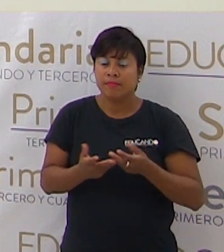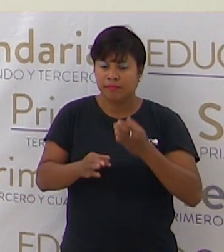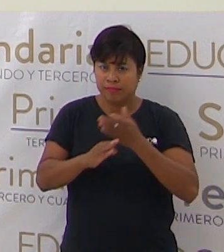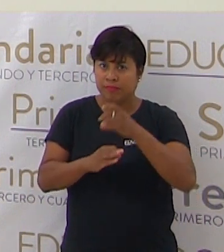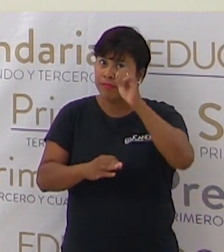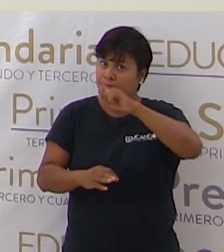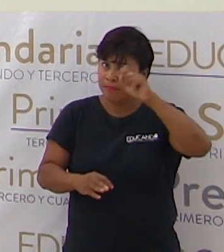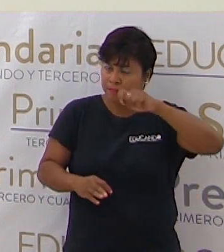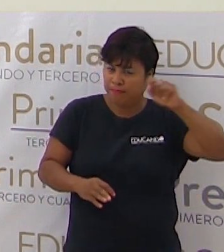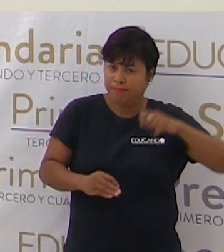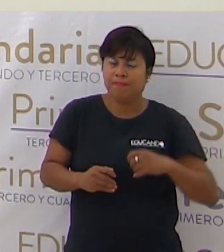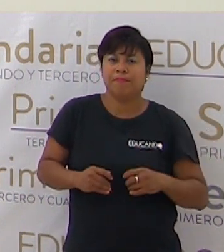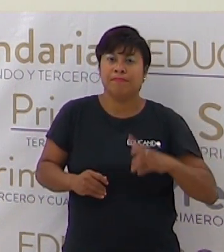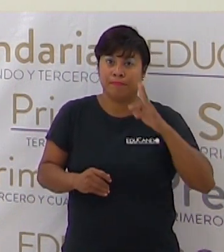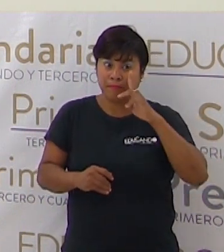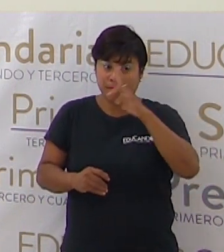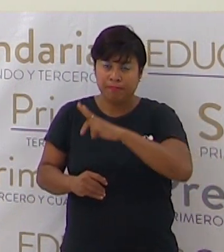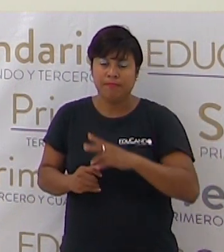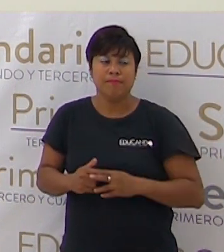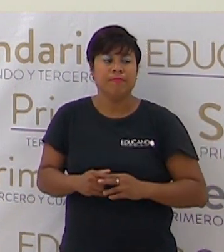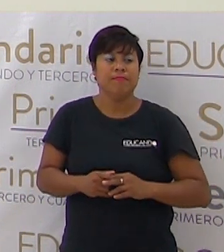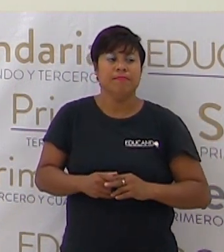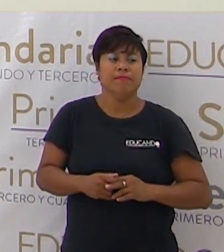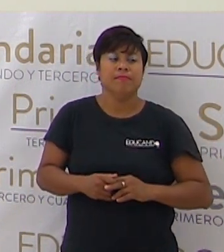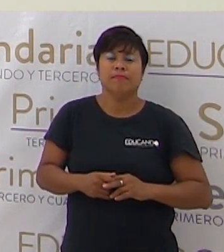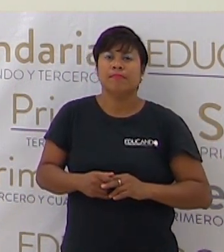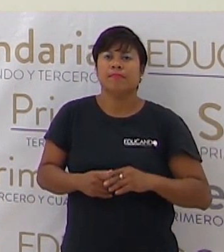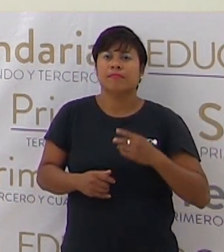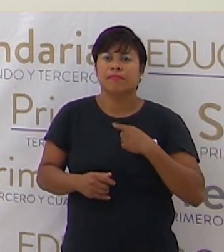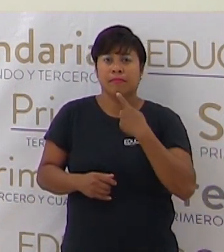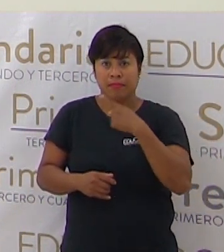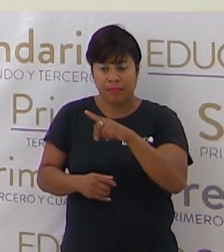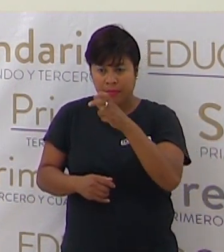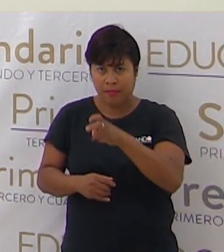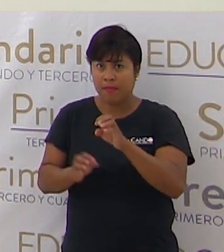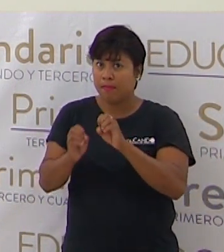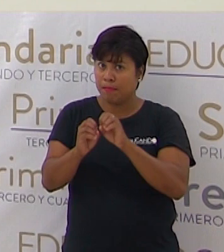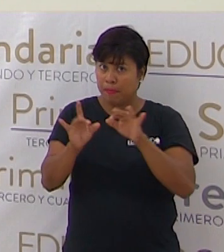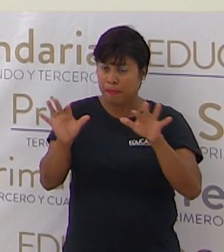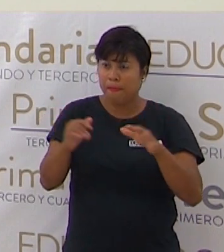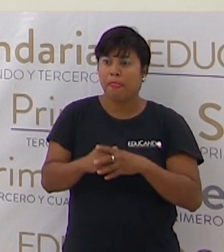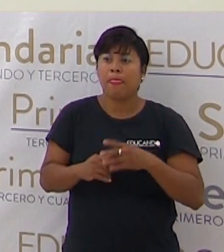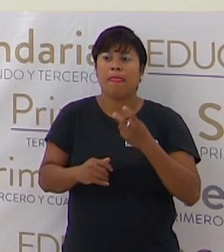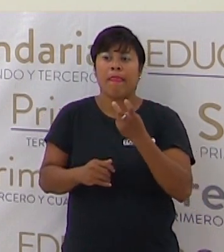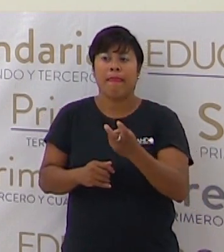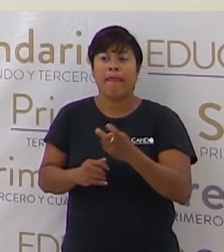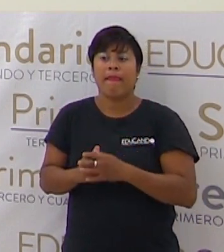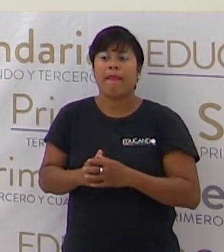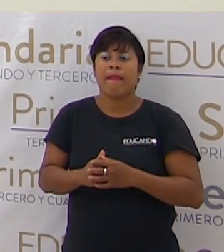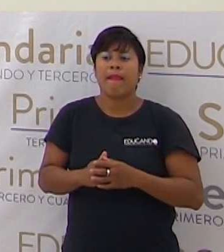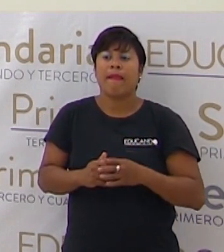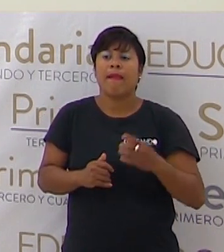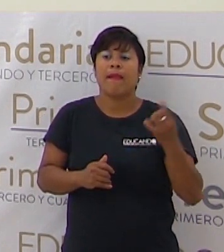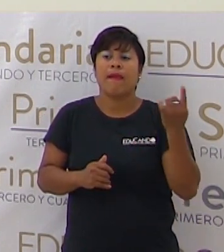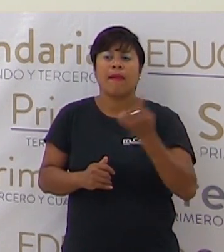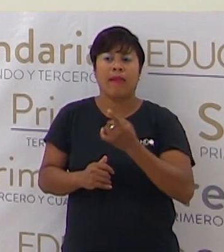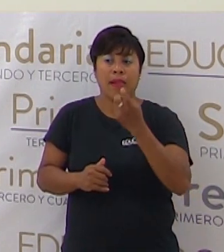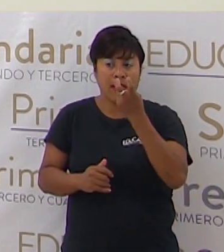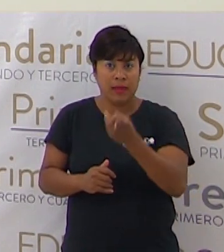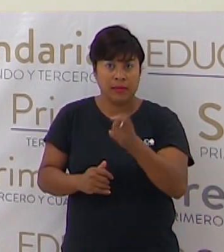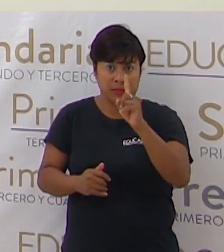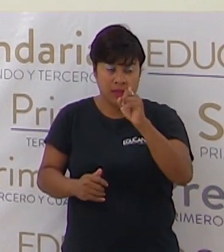pizarrón. Observa. Dice claramente que el